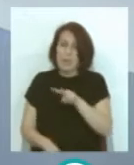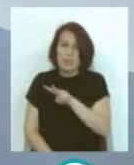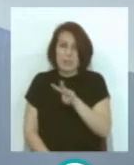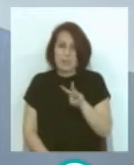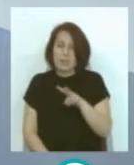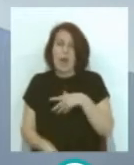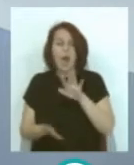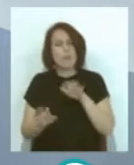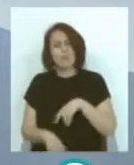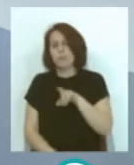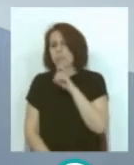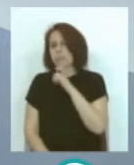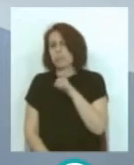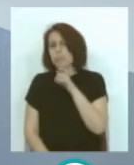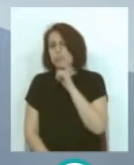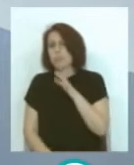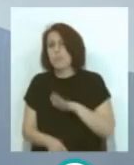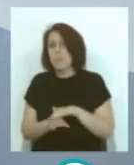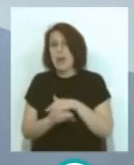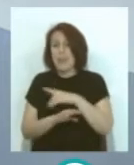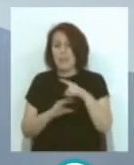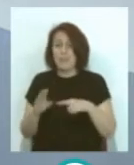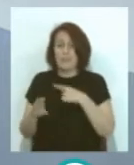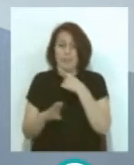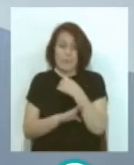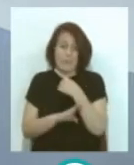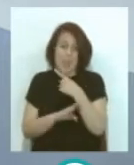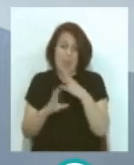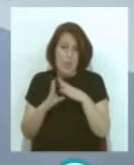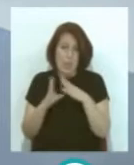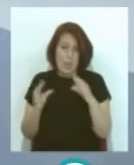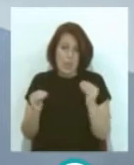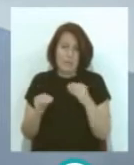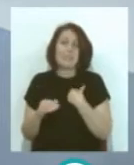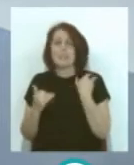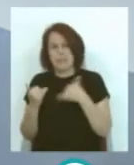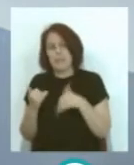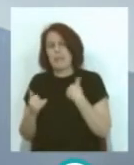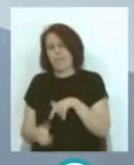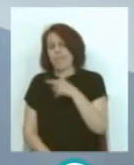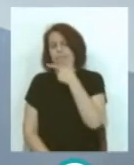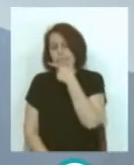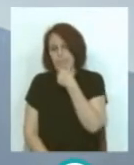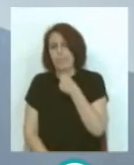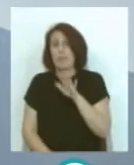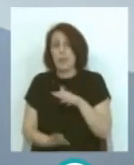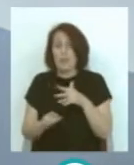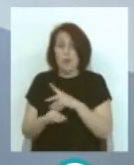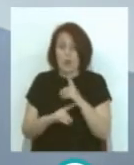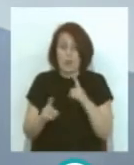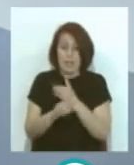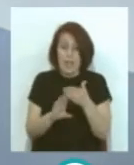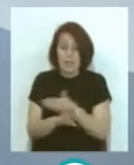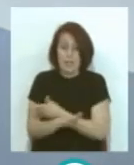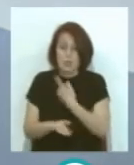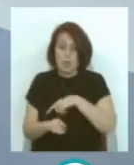tiene muy difícil para subir a la primera división andaluza, el Sevilla lo tiene bastante fácil, pero antes del encuentro estábamos